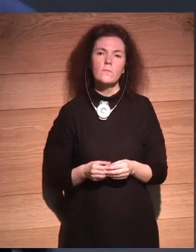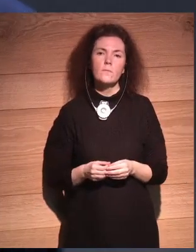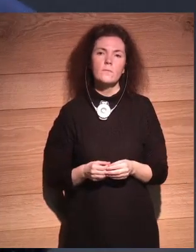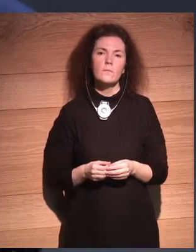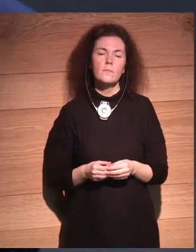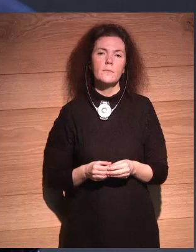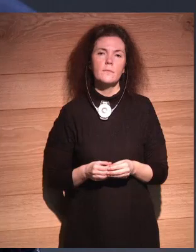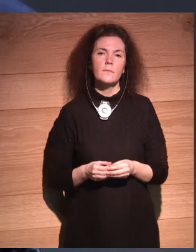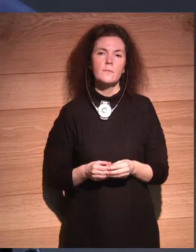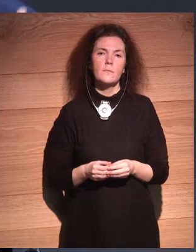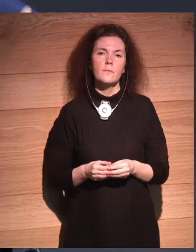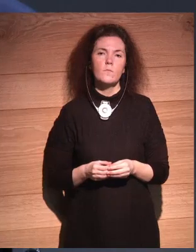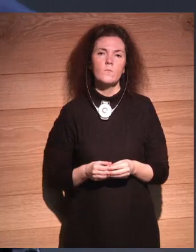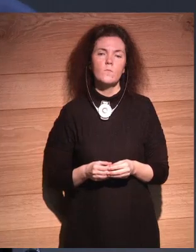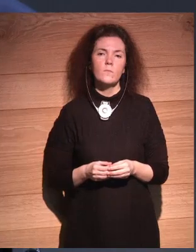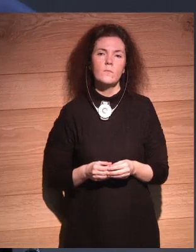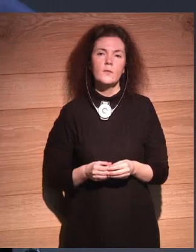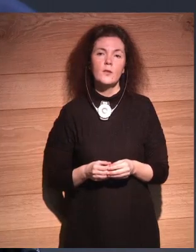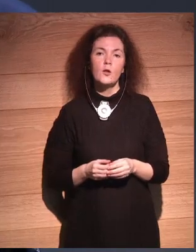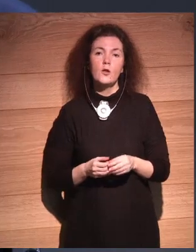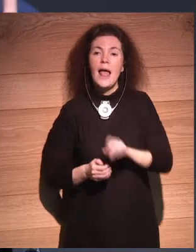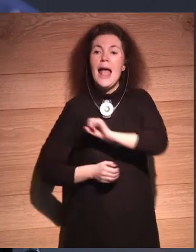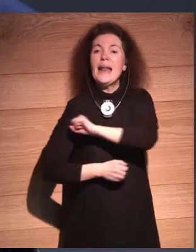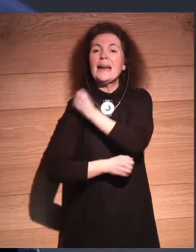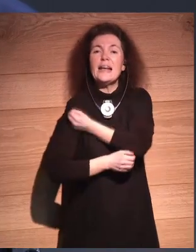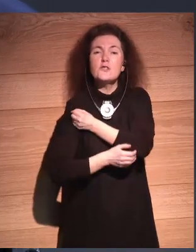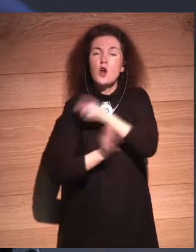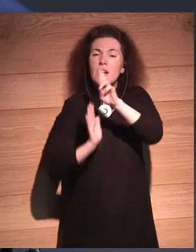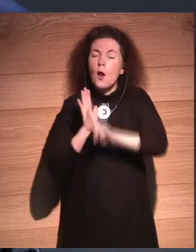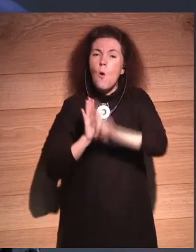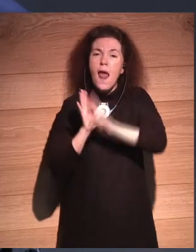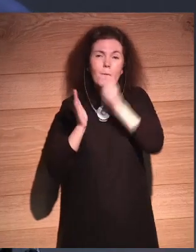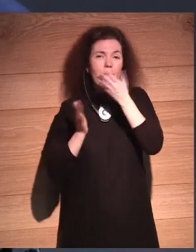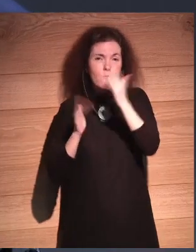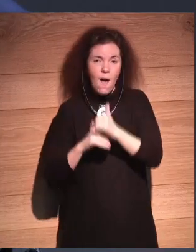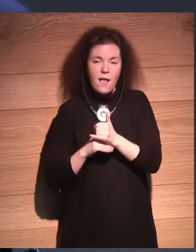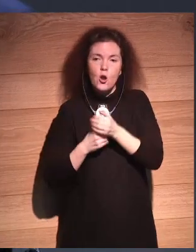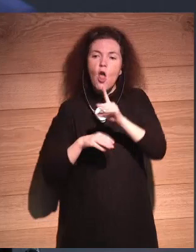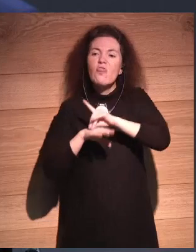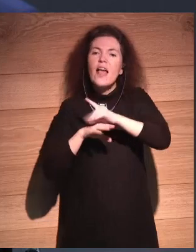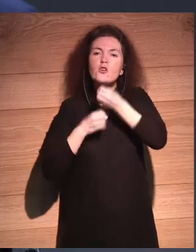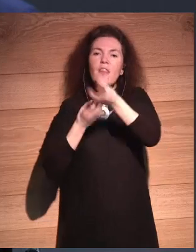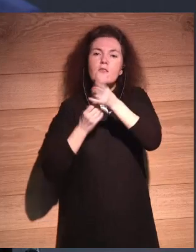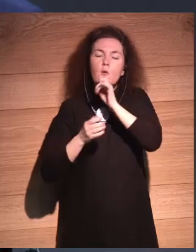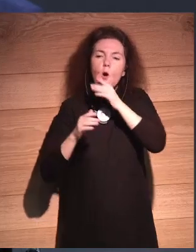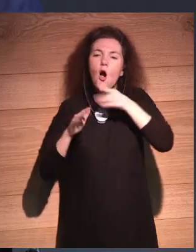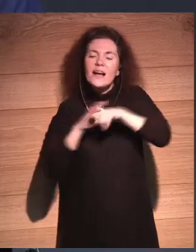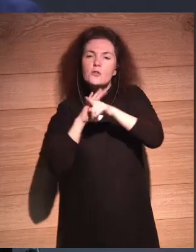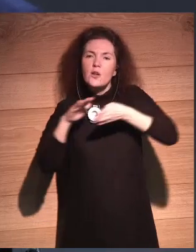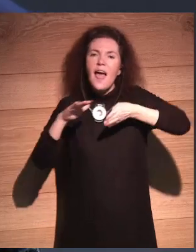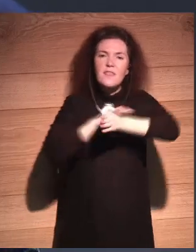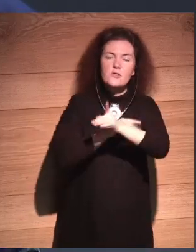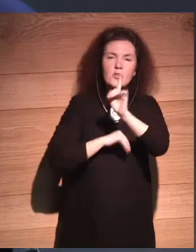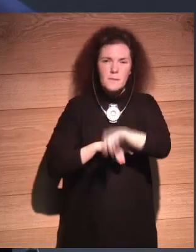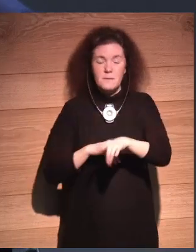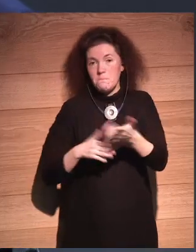no estaba ese registro, no estaba bien regulado cómo dar los datos y cómo se gestionaban y el acceso. Aunque ahora para mí